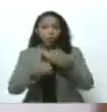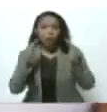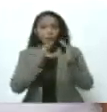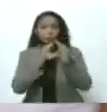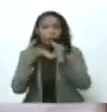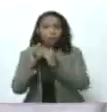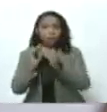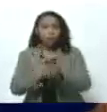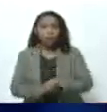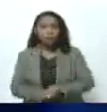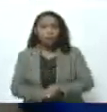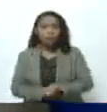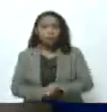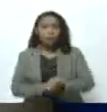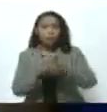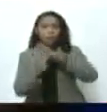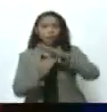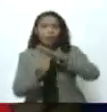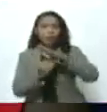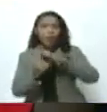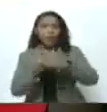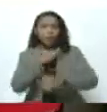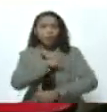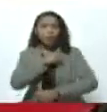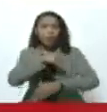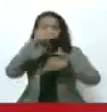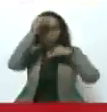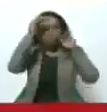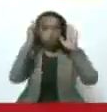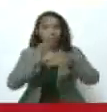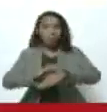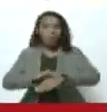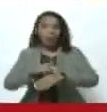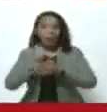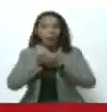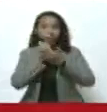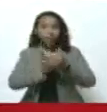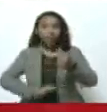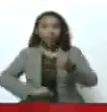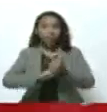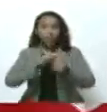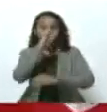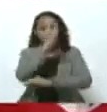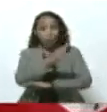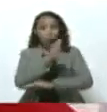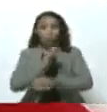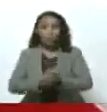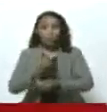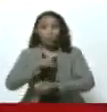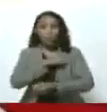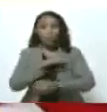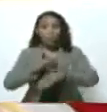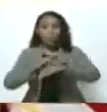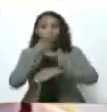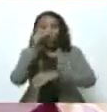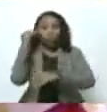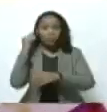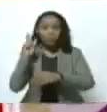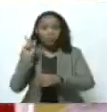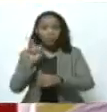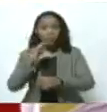caso, desde las bases de misiones con atención médica y con ayuda directamente de nuestros médicos de los ASIR.